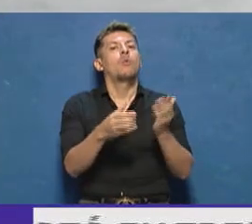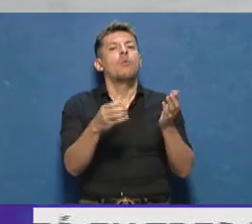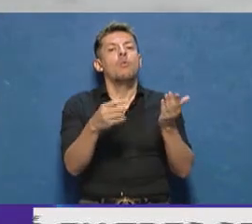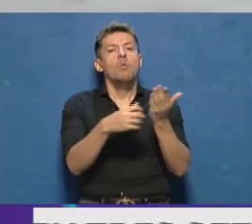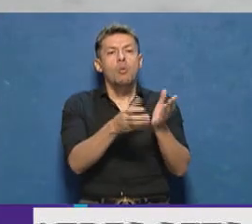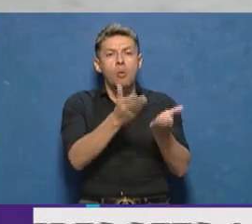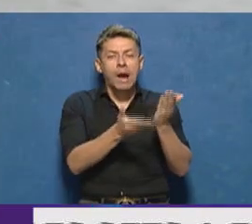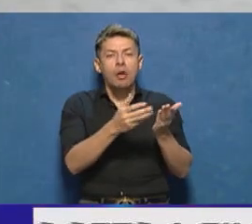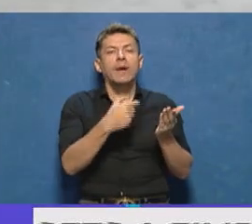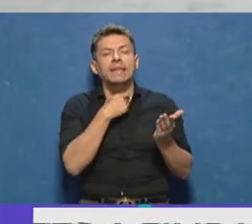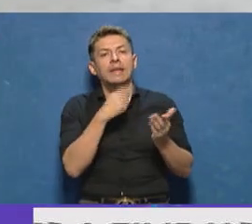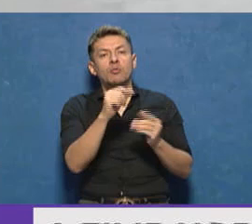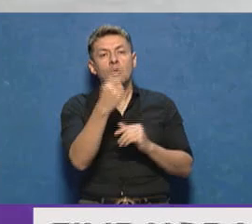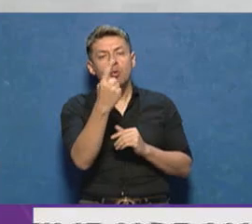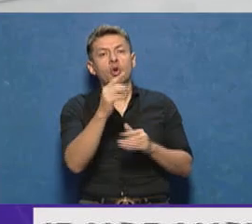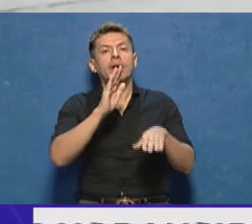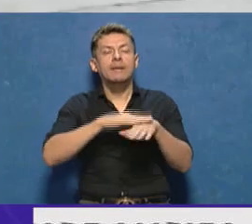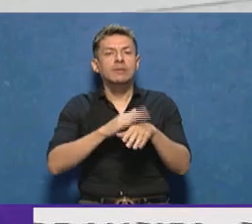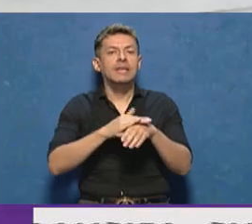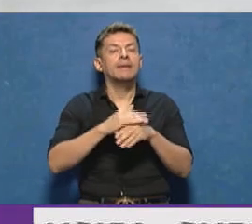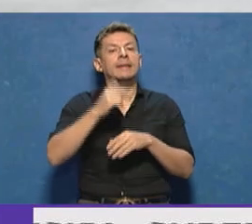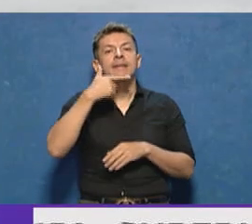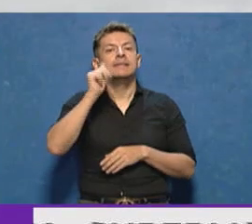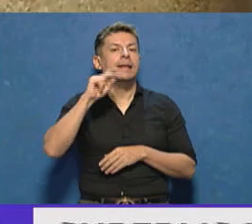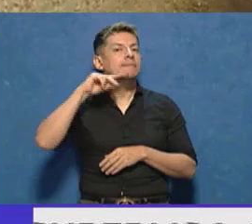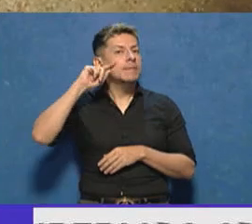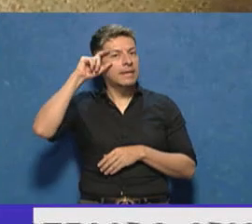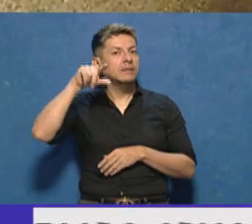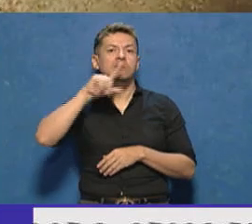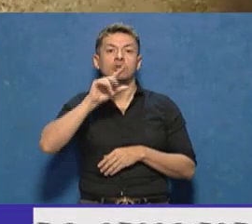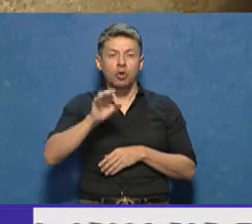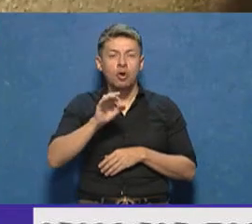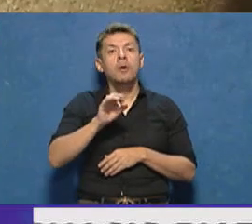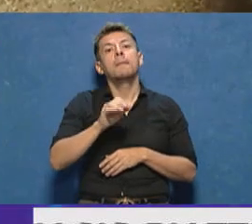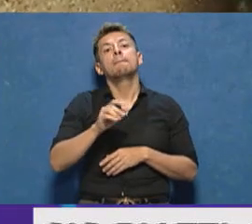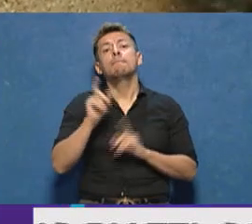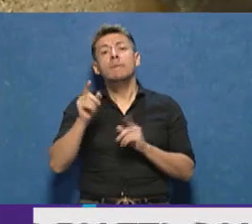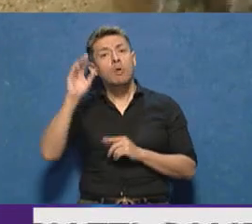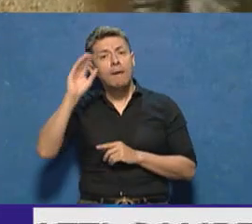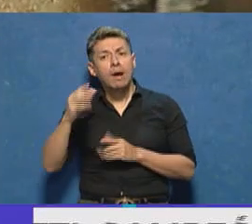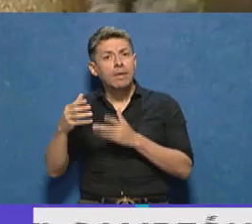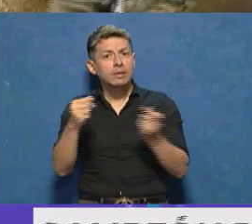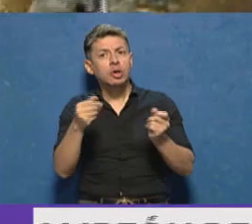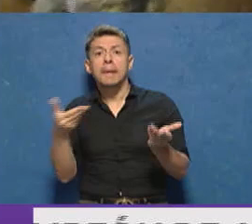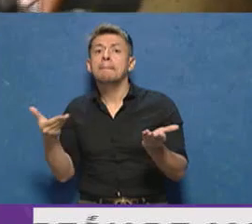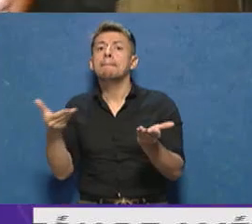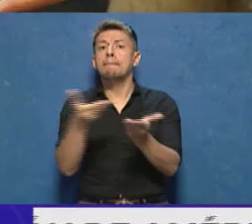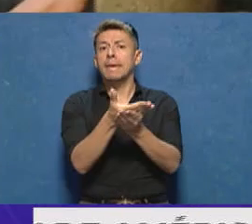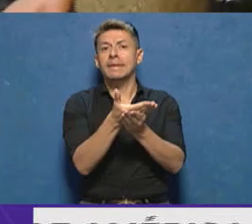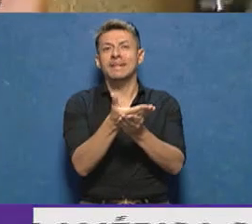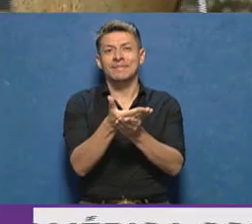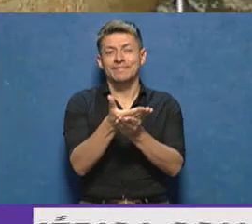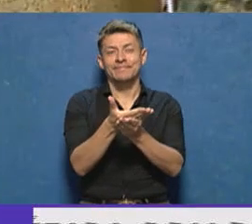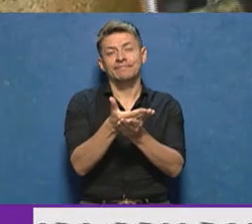cargo de Sebastián Sarmiento. Ha sido pedida por los propios abogados defensores de Nicolás Gil Pereg, el hombre que